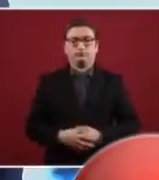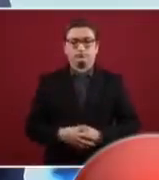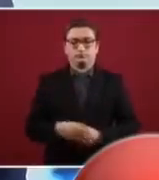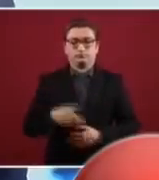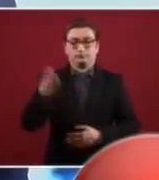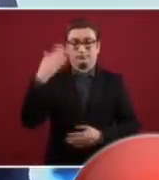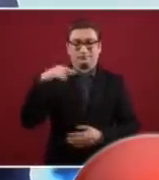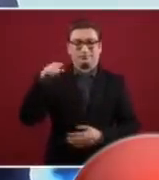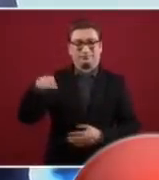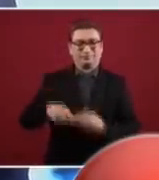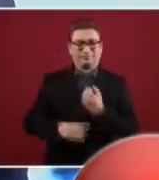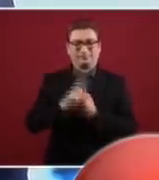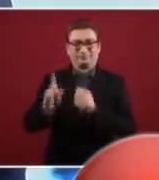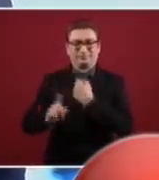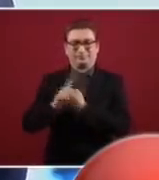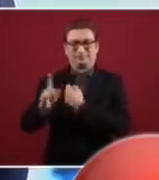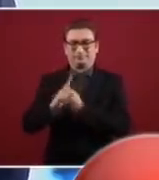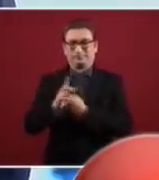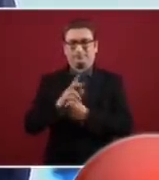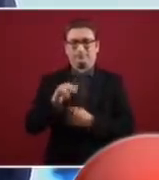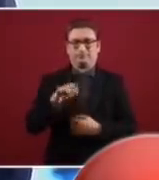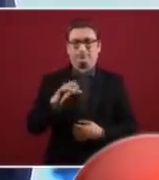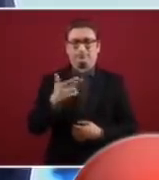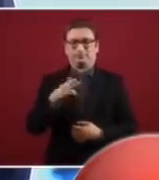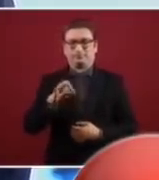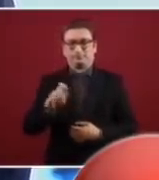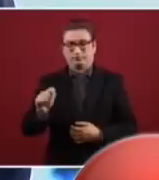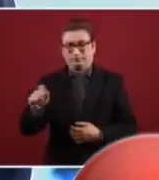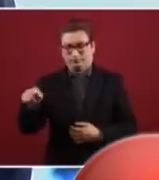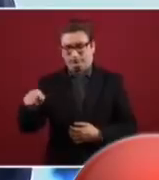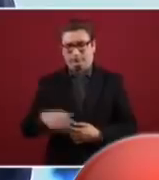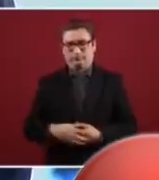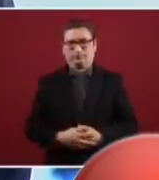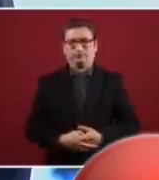golpe de Pinochet.